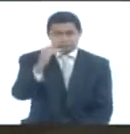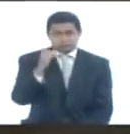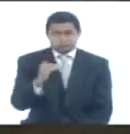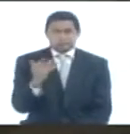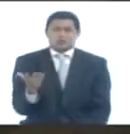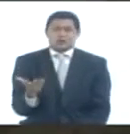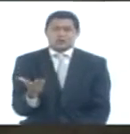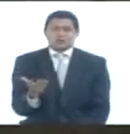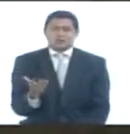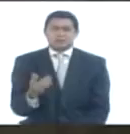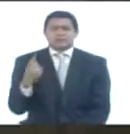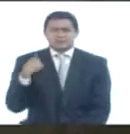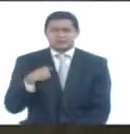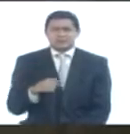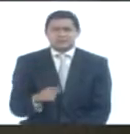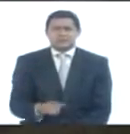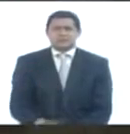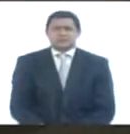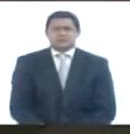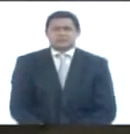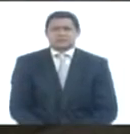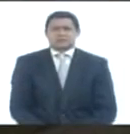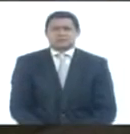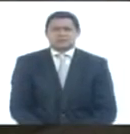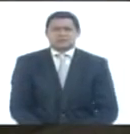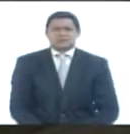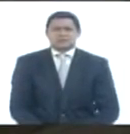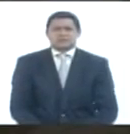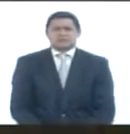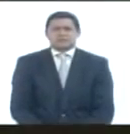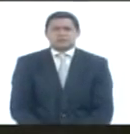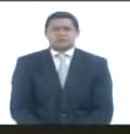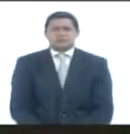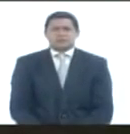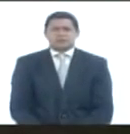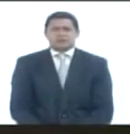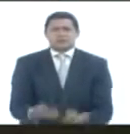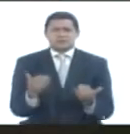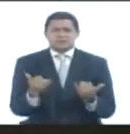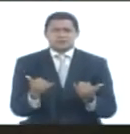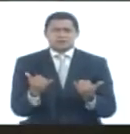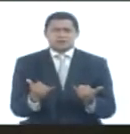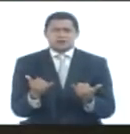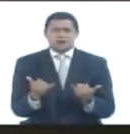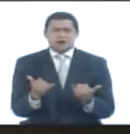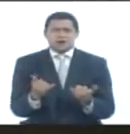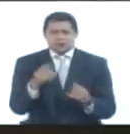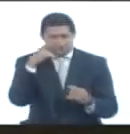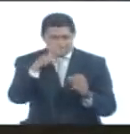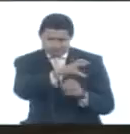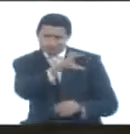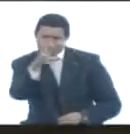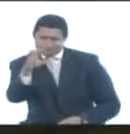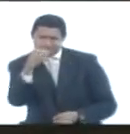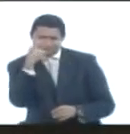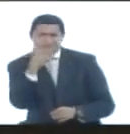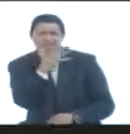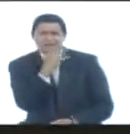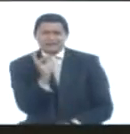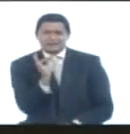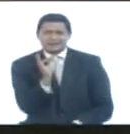mundo conoce qué tenemos en este órgano. Realmente lo podemos sacar, claro. Y está muy